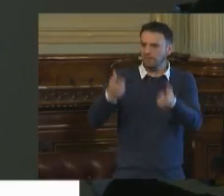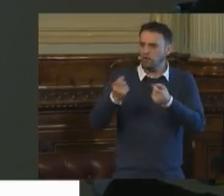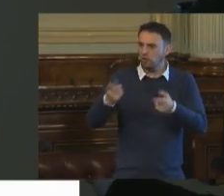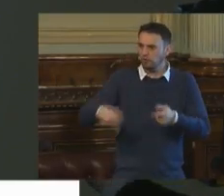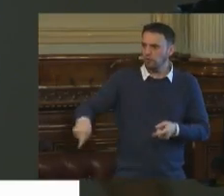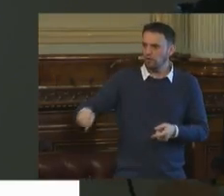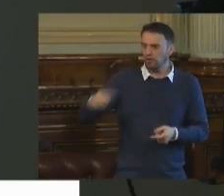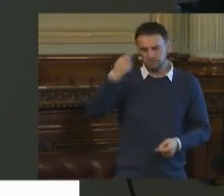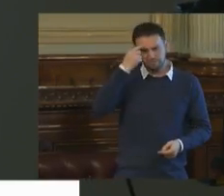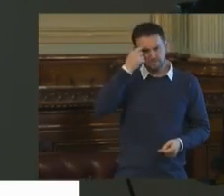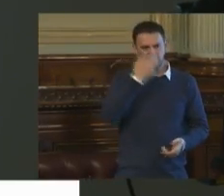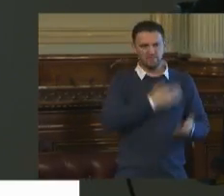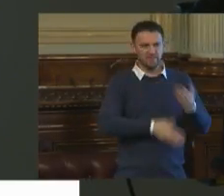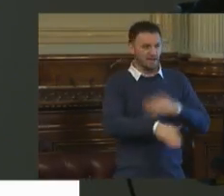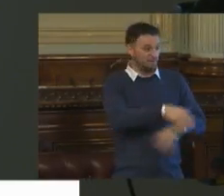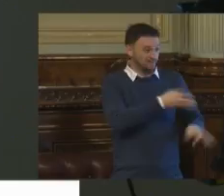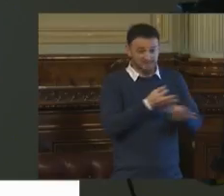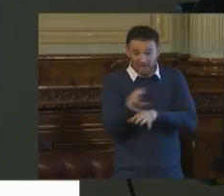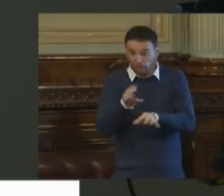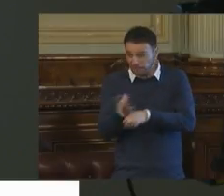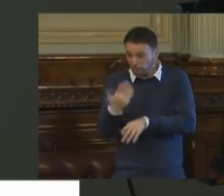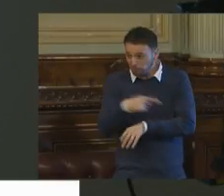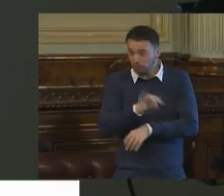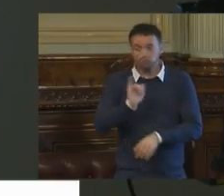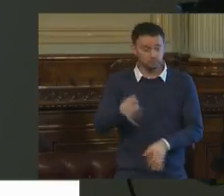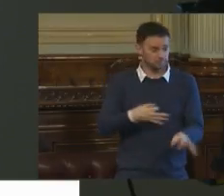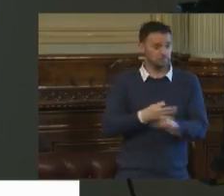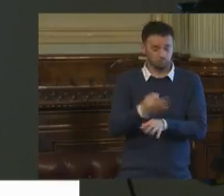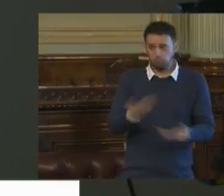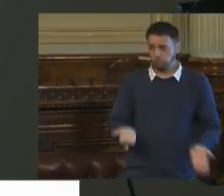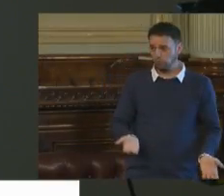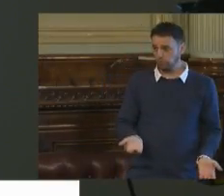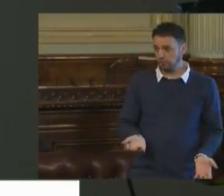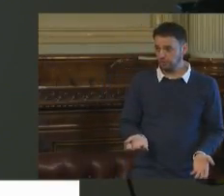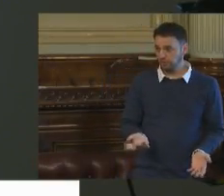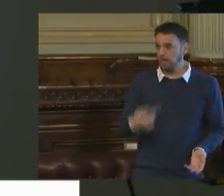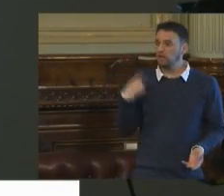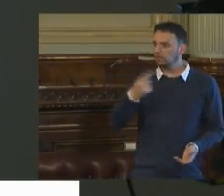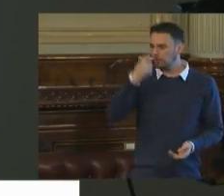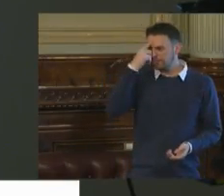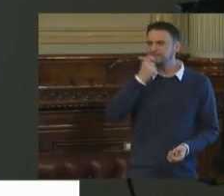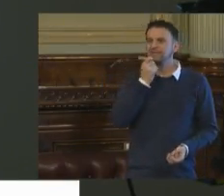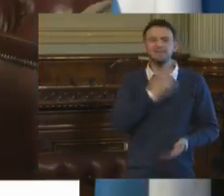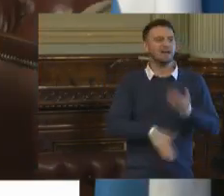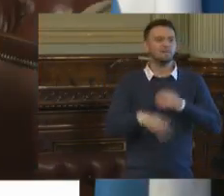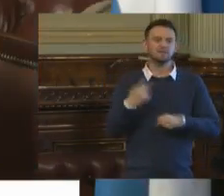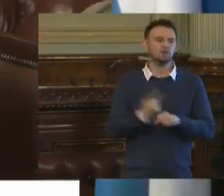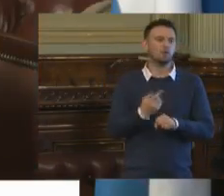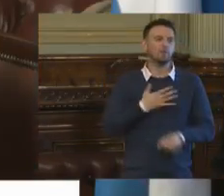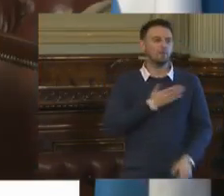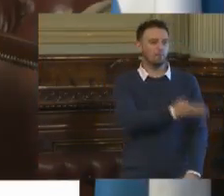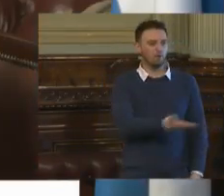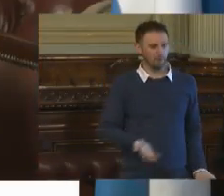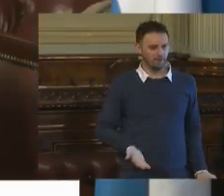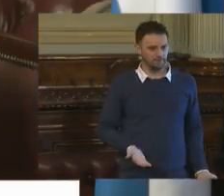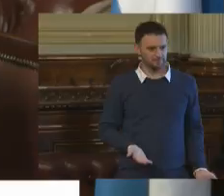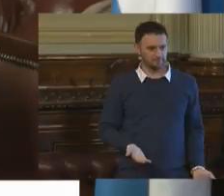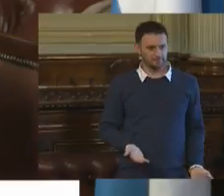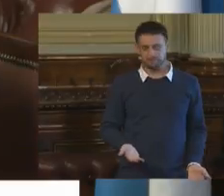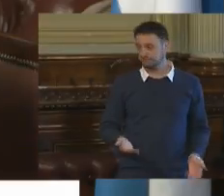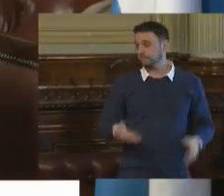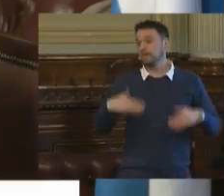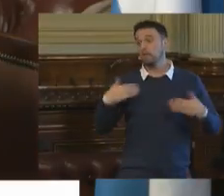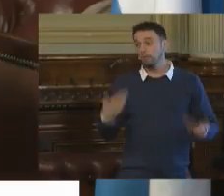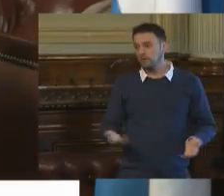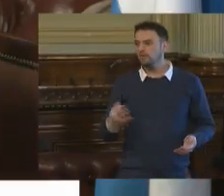desde el lugar de cada uno nos perdemos por no generar los espacios para que todos podamos expresarnos y dar lo que cada uno